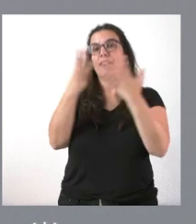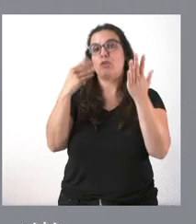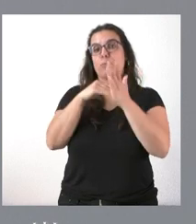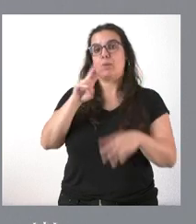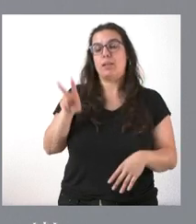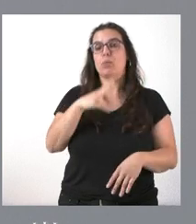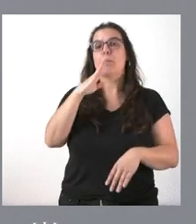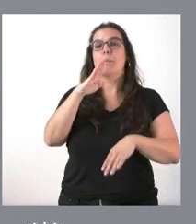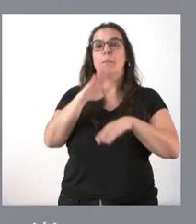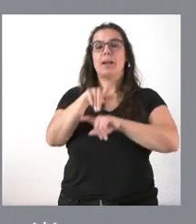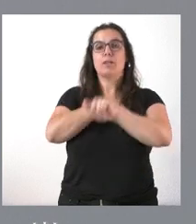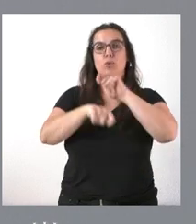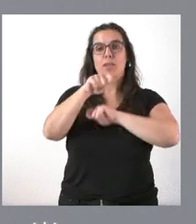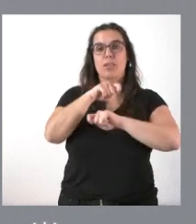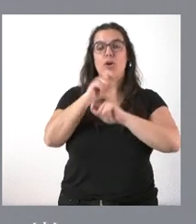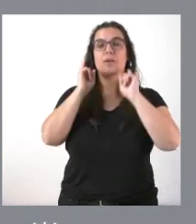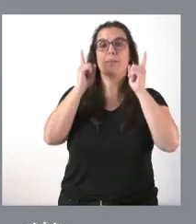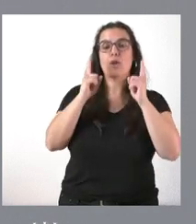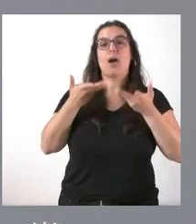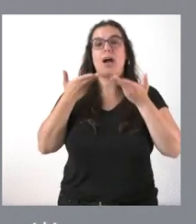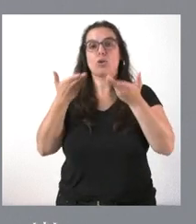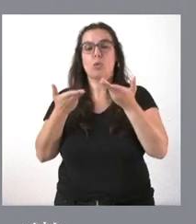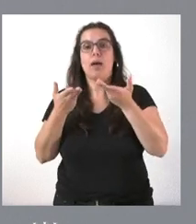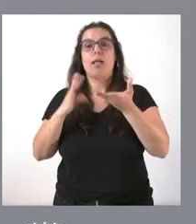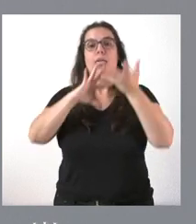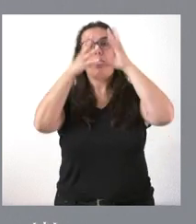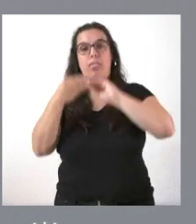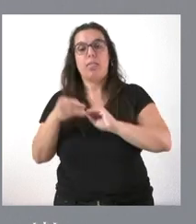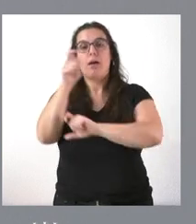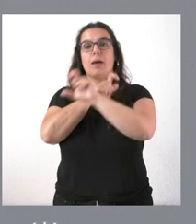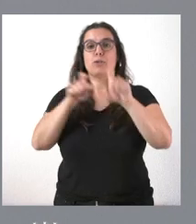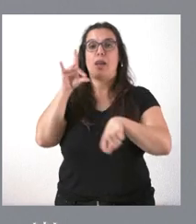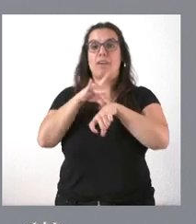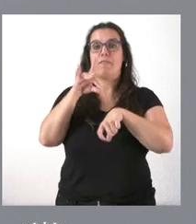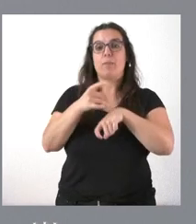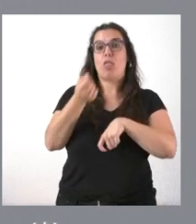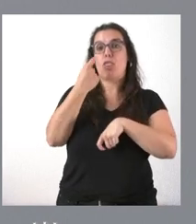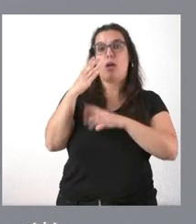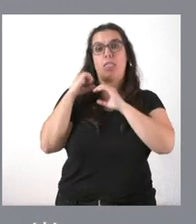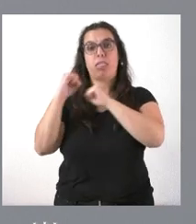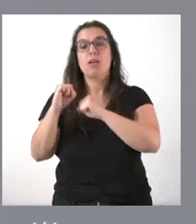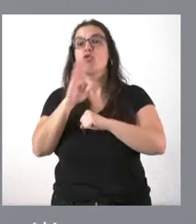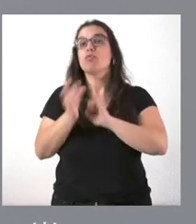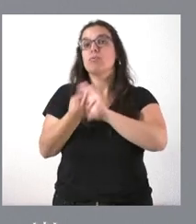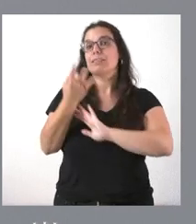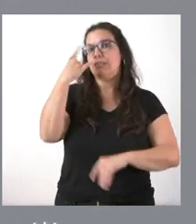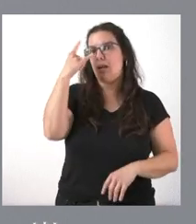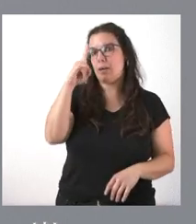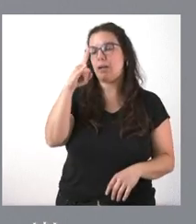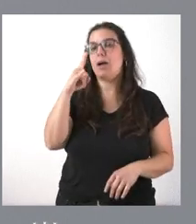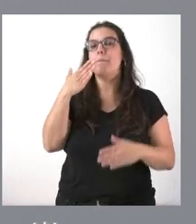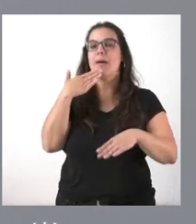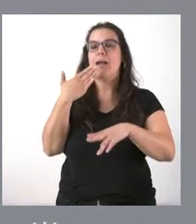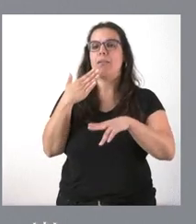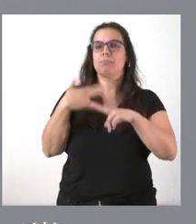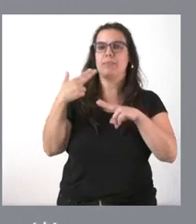para la asociación para la prevención ayuda y redactación de enfermos de algodependientes aparece en Salamanca para actividades en el desarrollo de